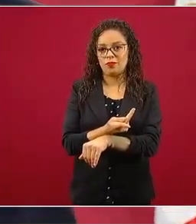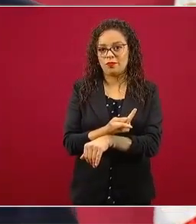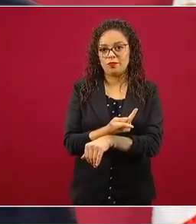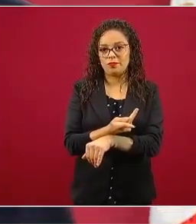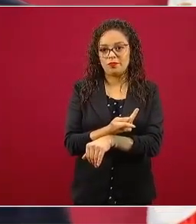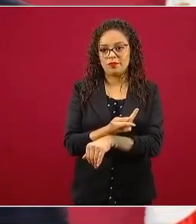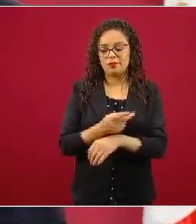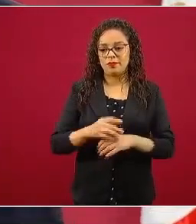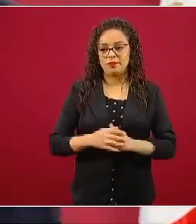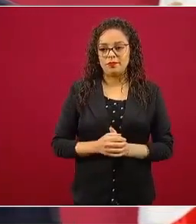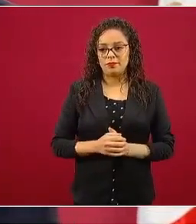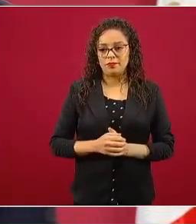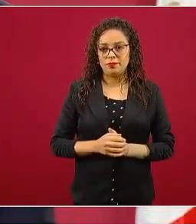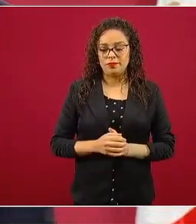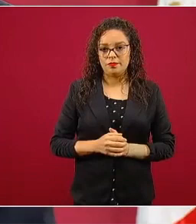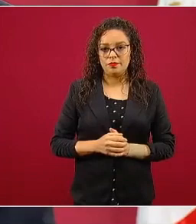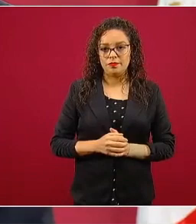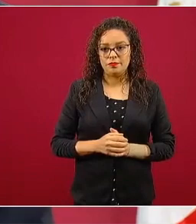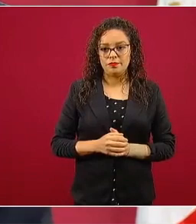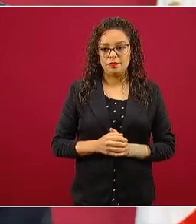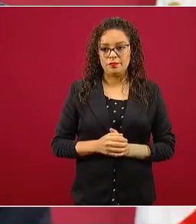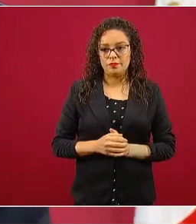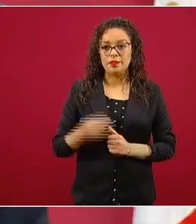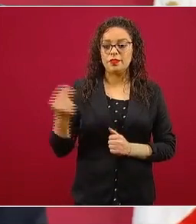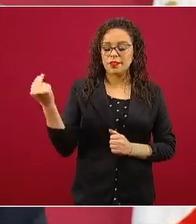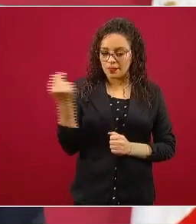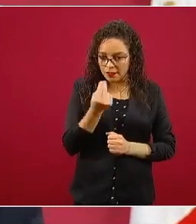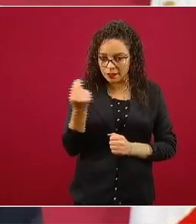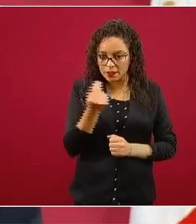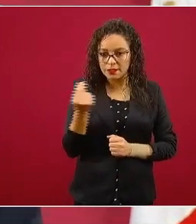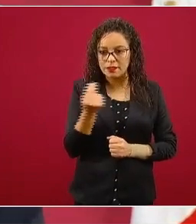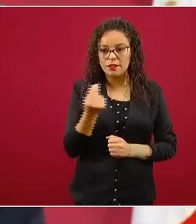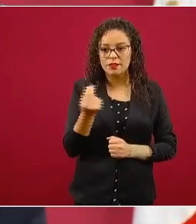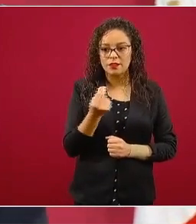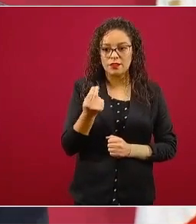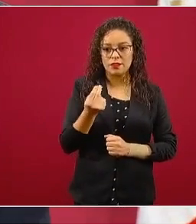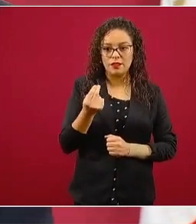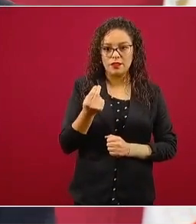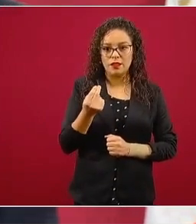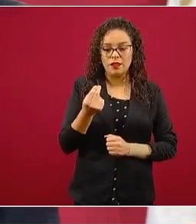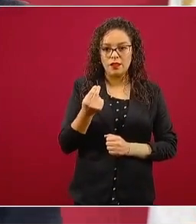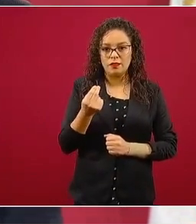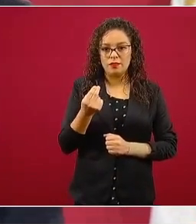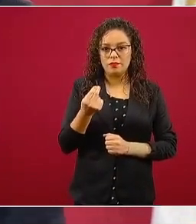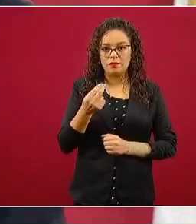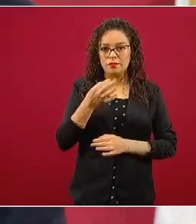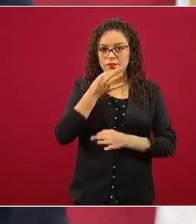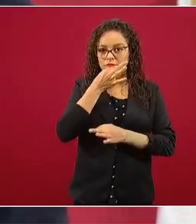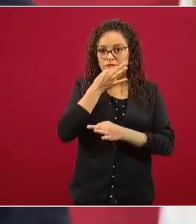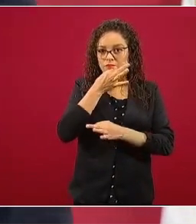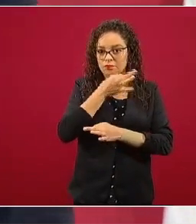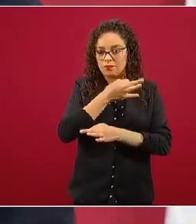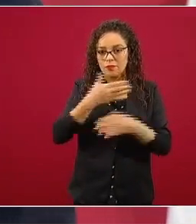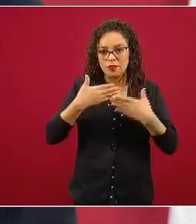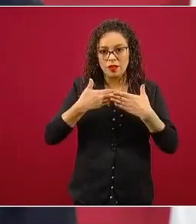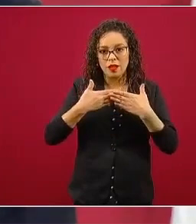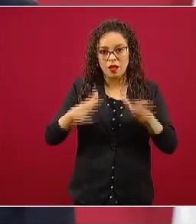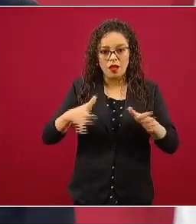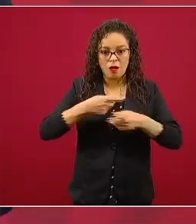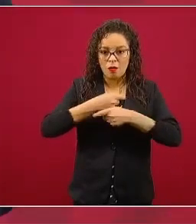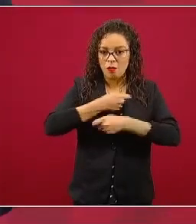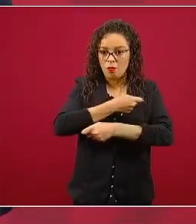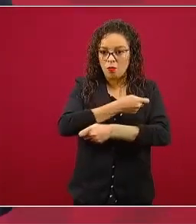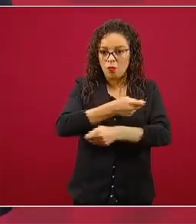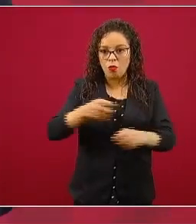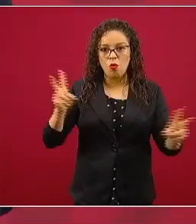pensando en aquel tiempo, lo tenemos que ventilar para que nunca